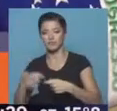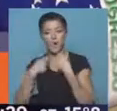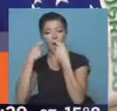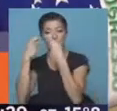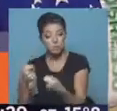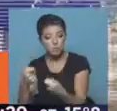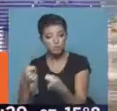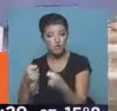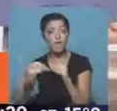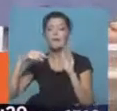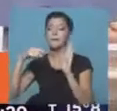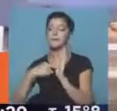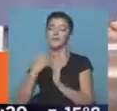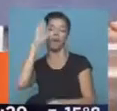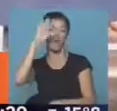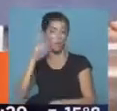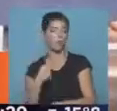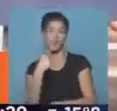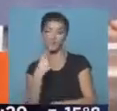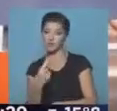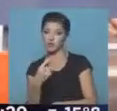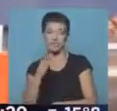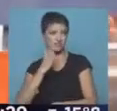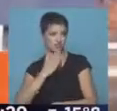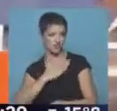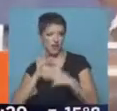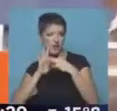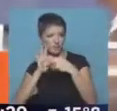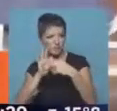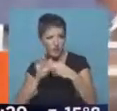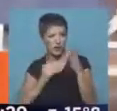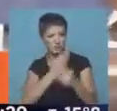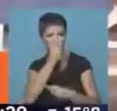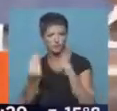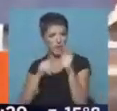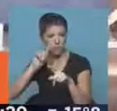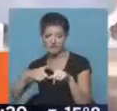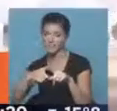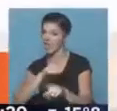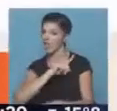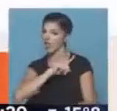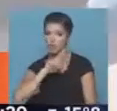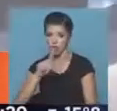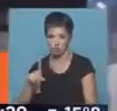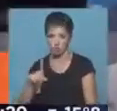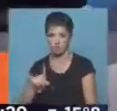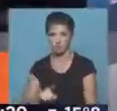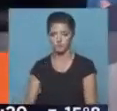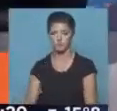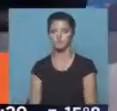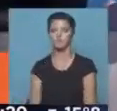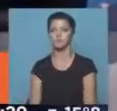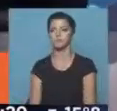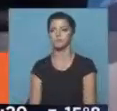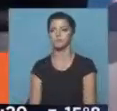por cierto, Moro insiste en declinar cualquier posible participación en la política partidaria de Brasil.